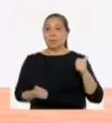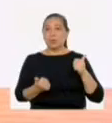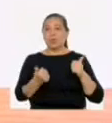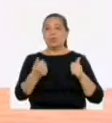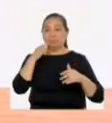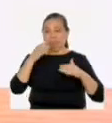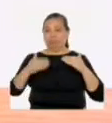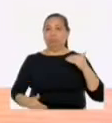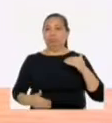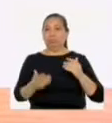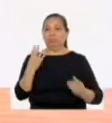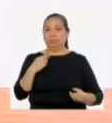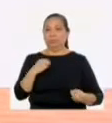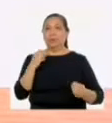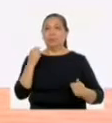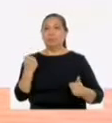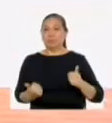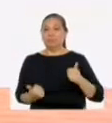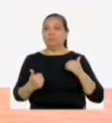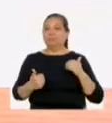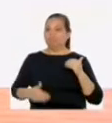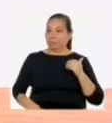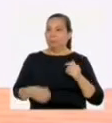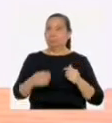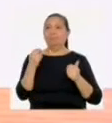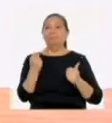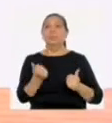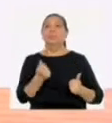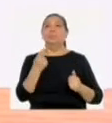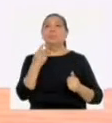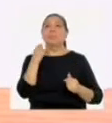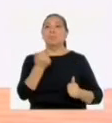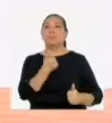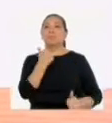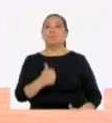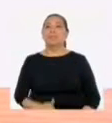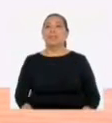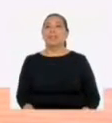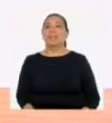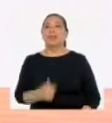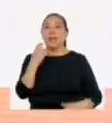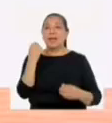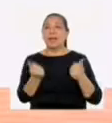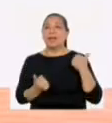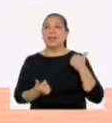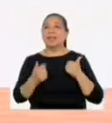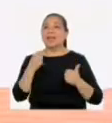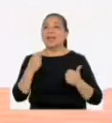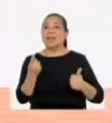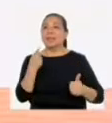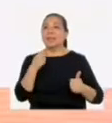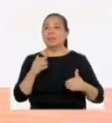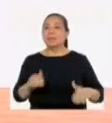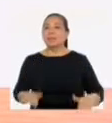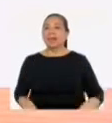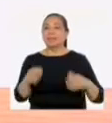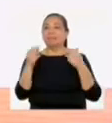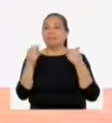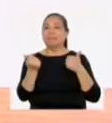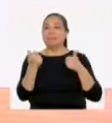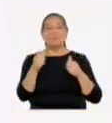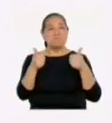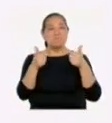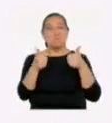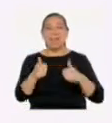boom, boom, boom, boom, boom, boom, boom, boom. Hey, hey, hey.